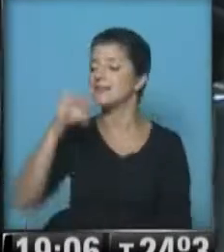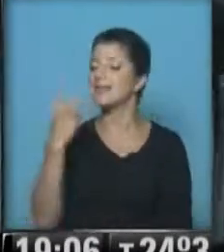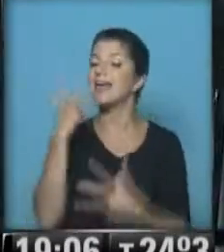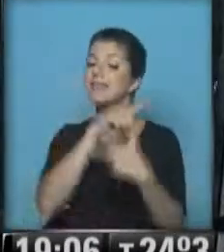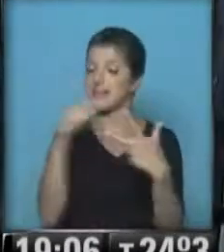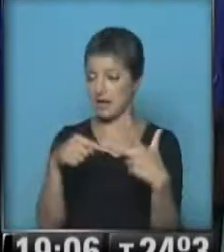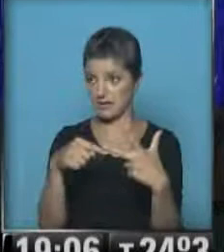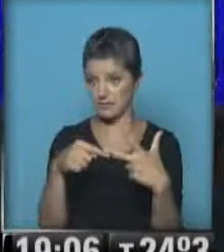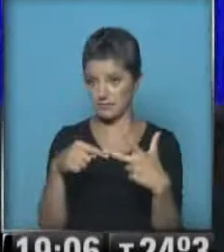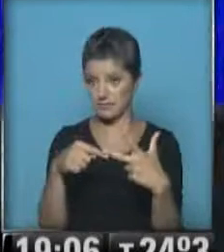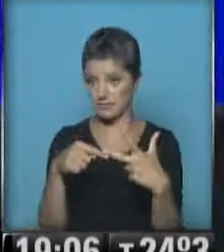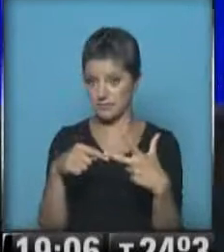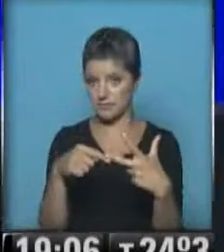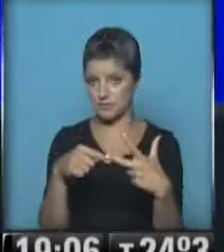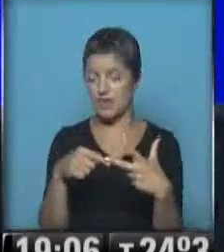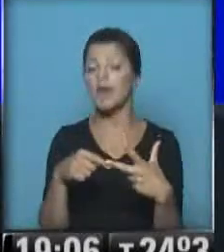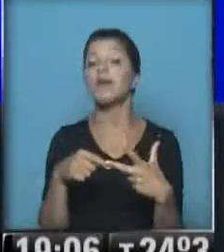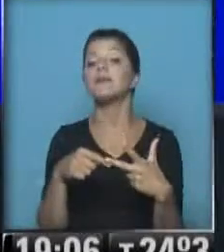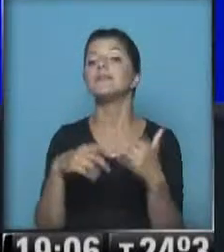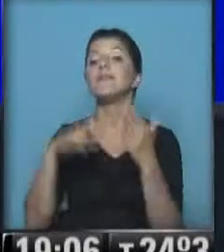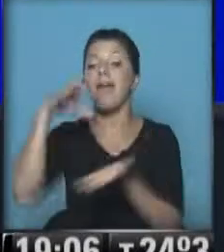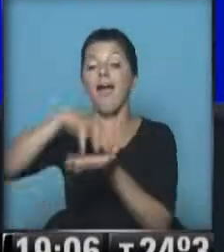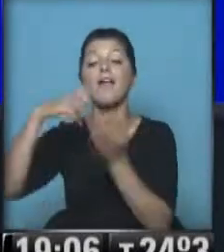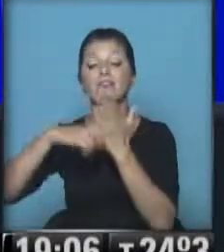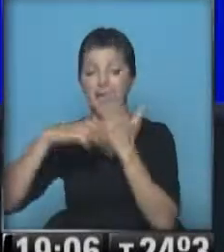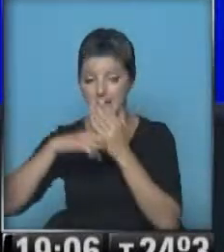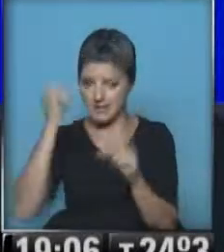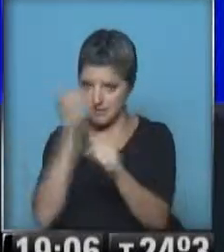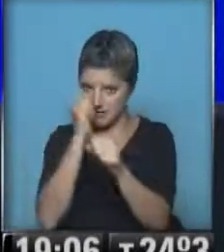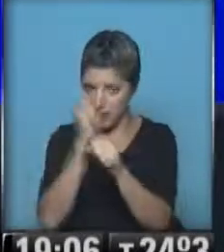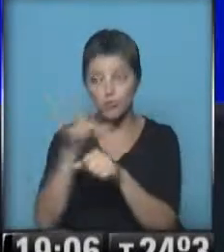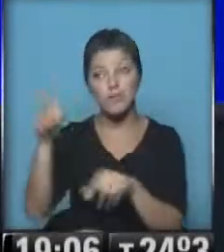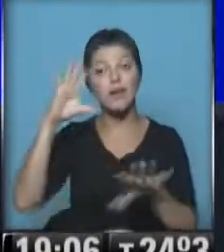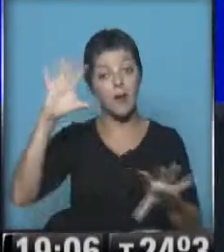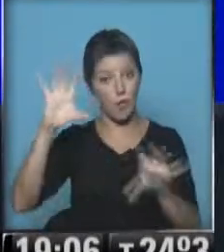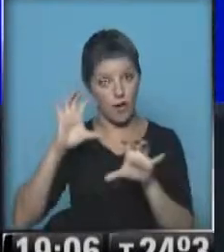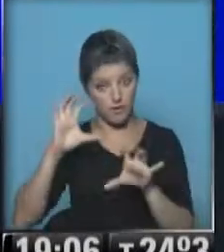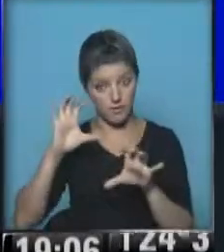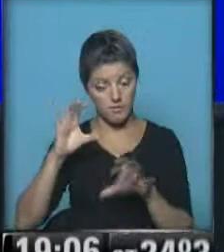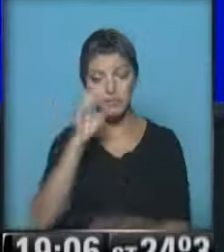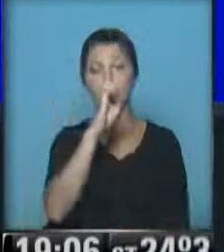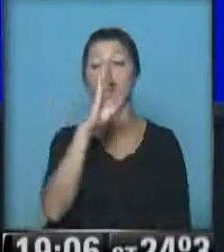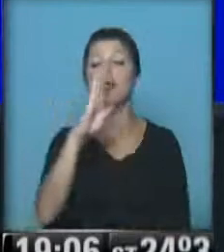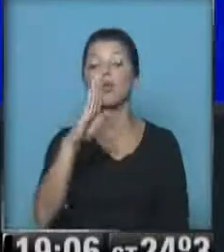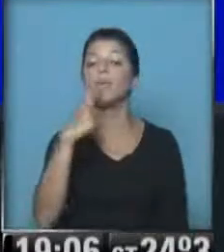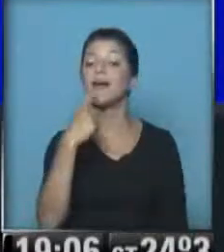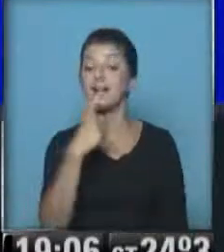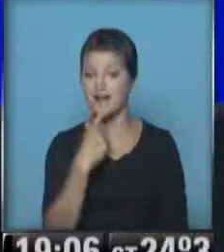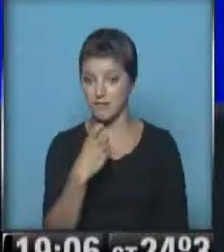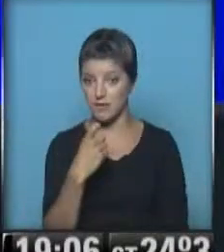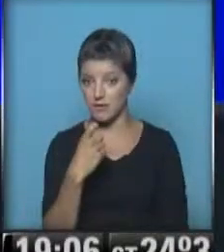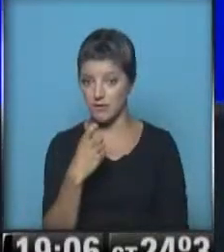imputados. Indudablemente está la fiscalía trabajando. Recordemos que el Club Atlético River Plate, a través de